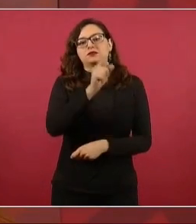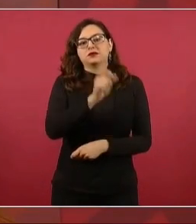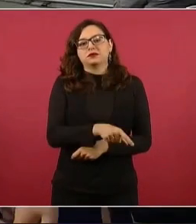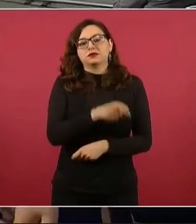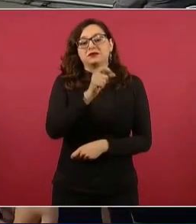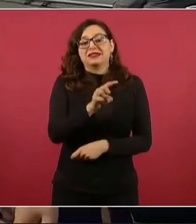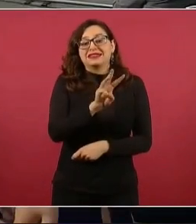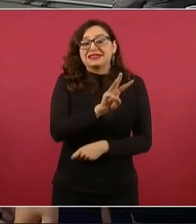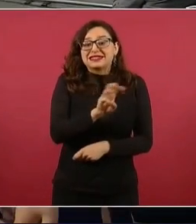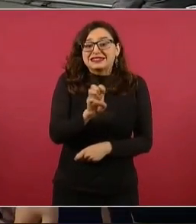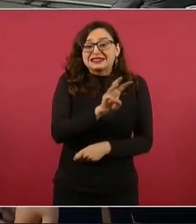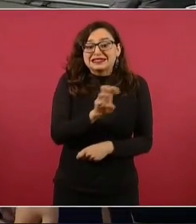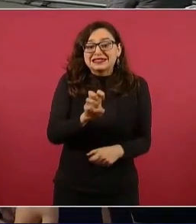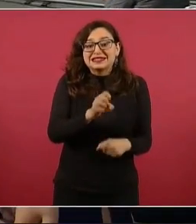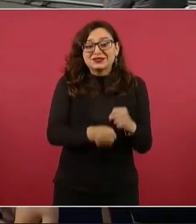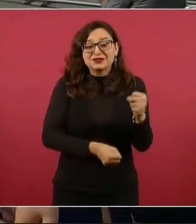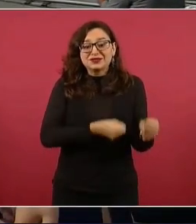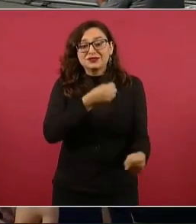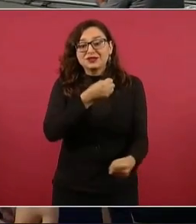Una vida